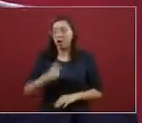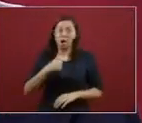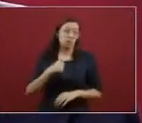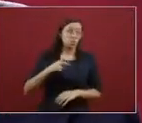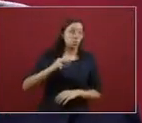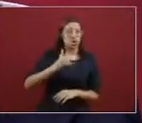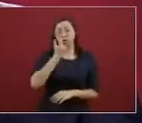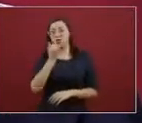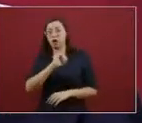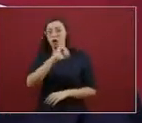ese es mi punto de vista